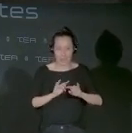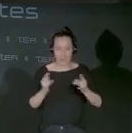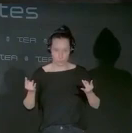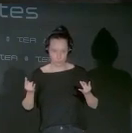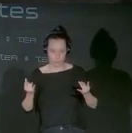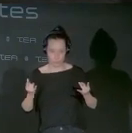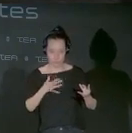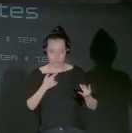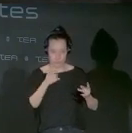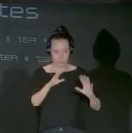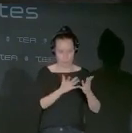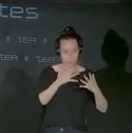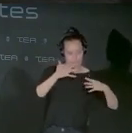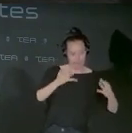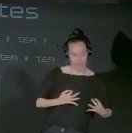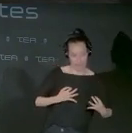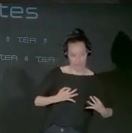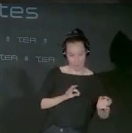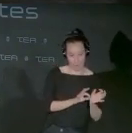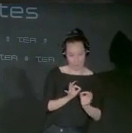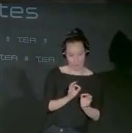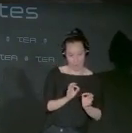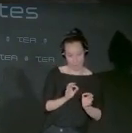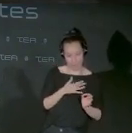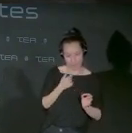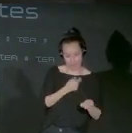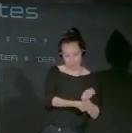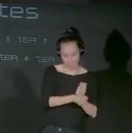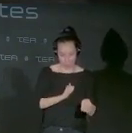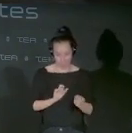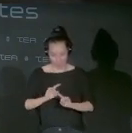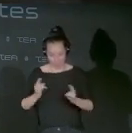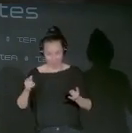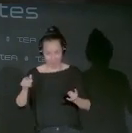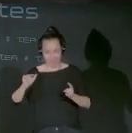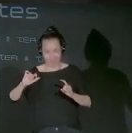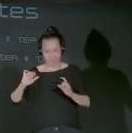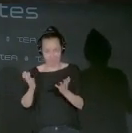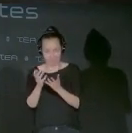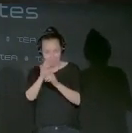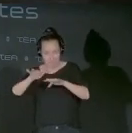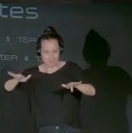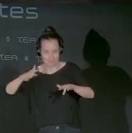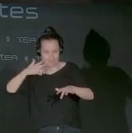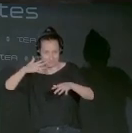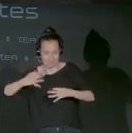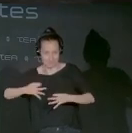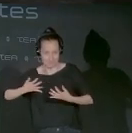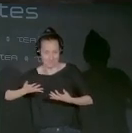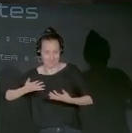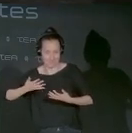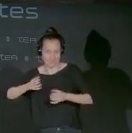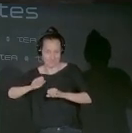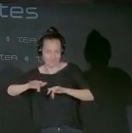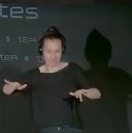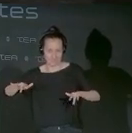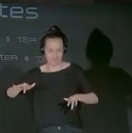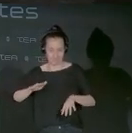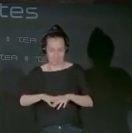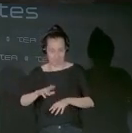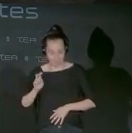del mundo real, o sea, un gemelo virtual del mundo real, o no necesariamente, puede ser otra cosa totalmente inventada aparte, si nos es útil o